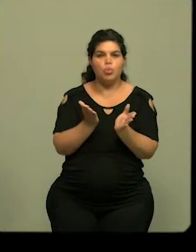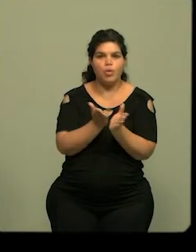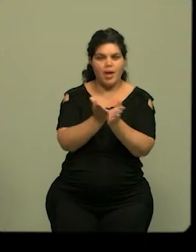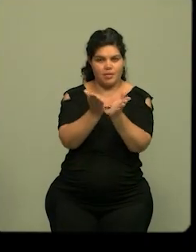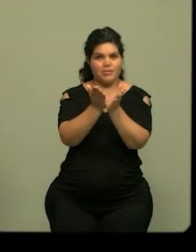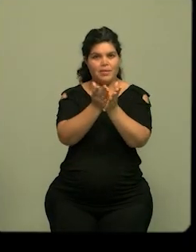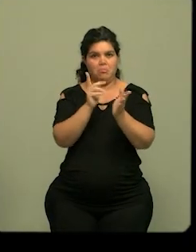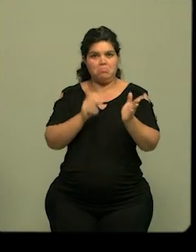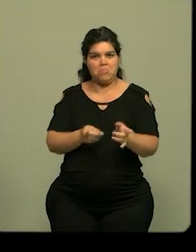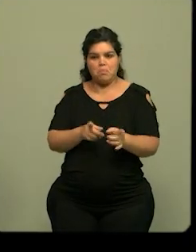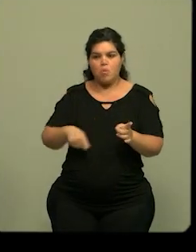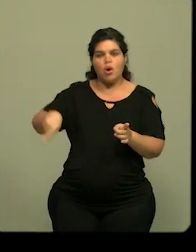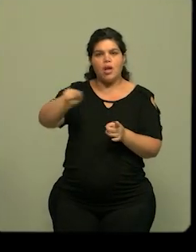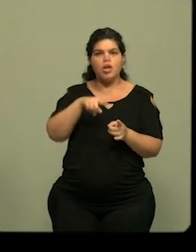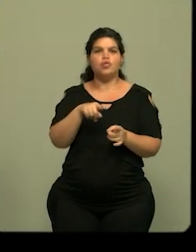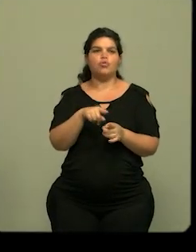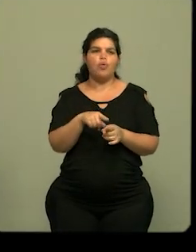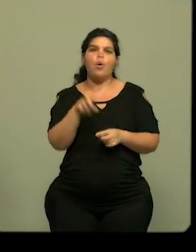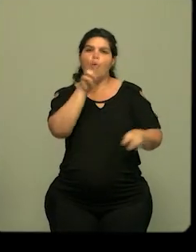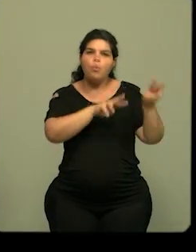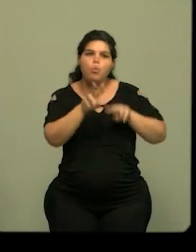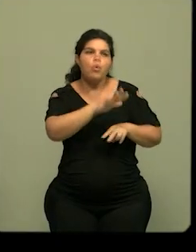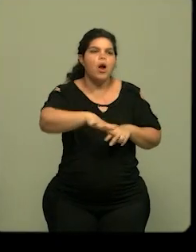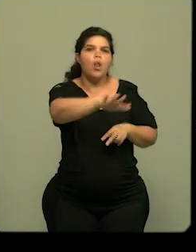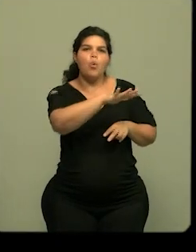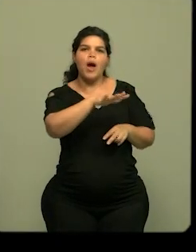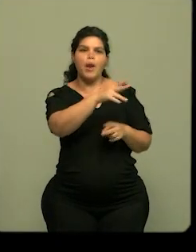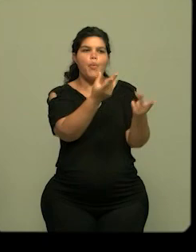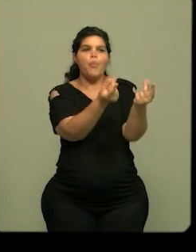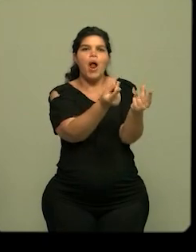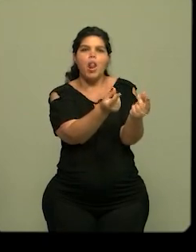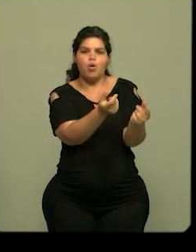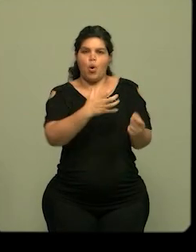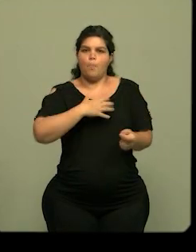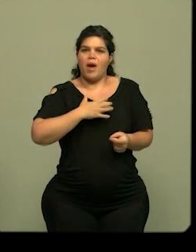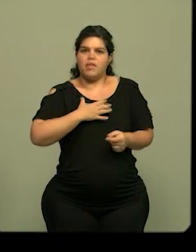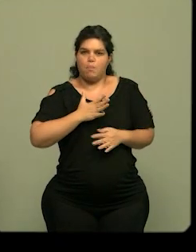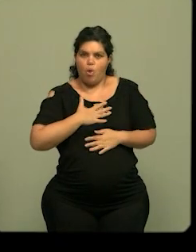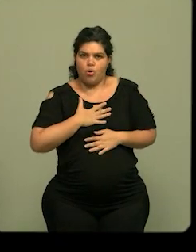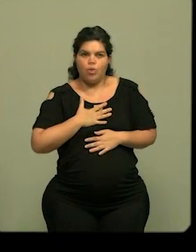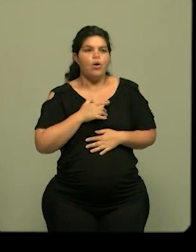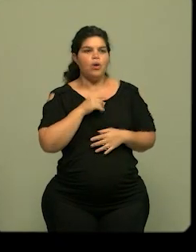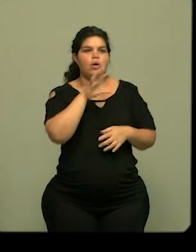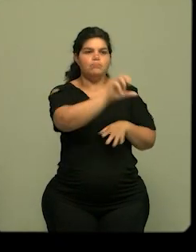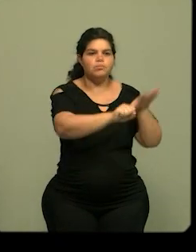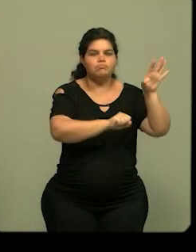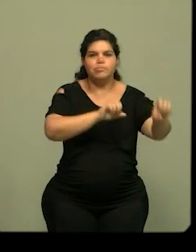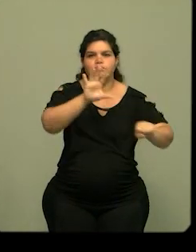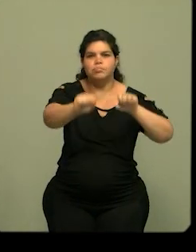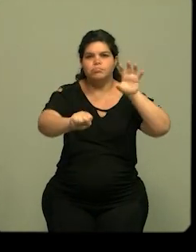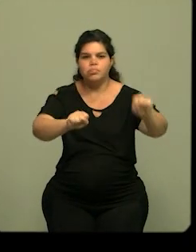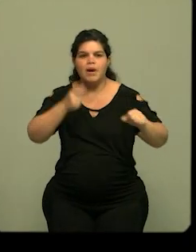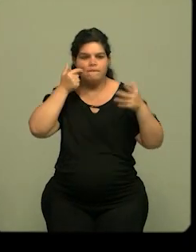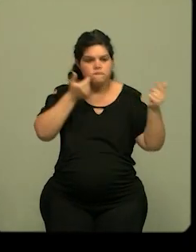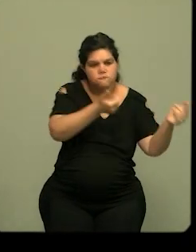rescate patrimonial o tienen esta mirada de buscar una beta dentro del turismo para